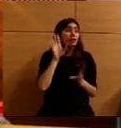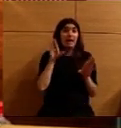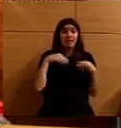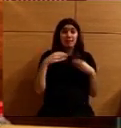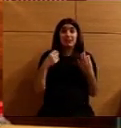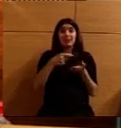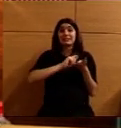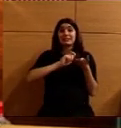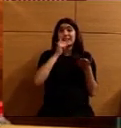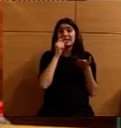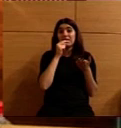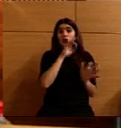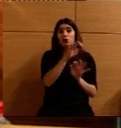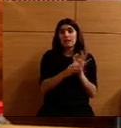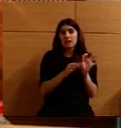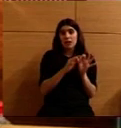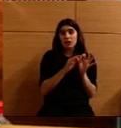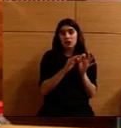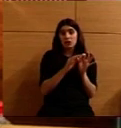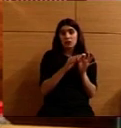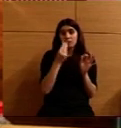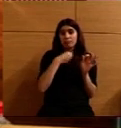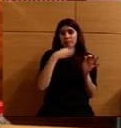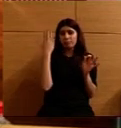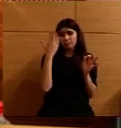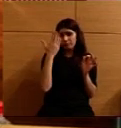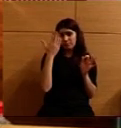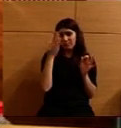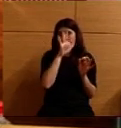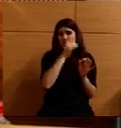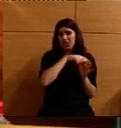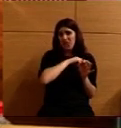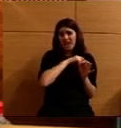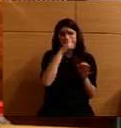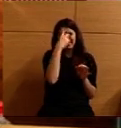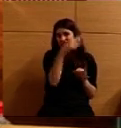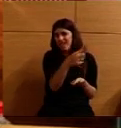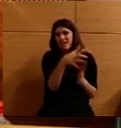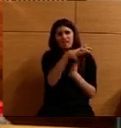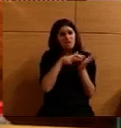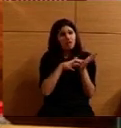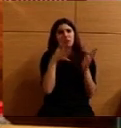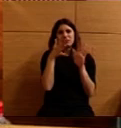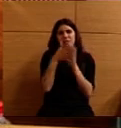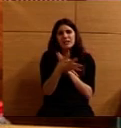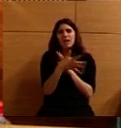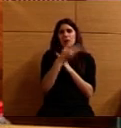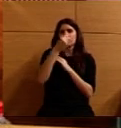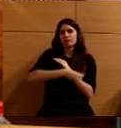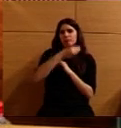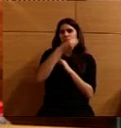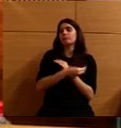un secretario de la corporación que es habilitado nacional, que hace un informe, que hace una explicación